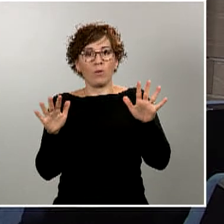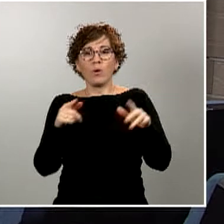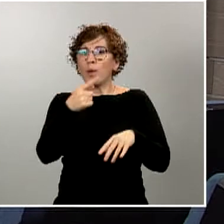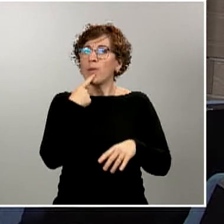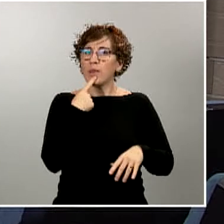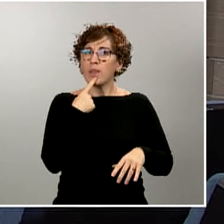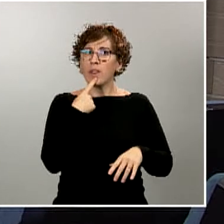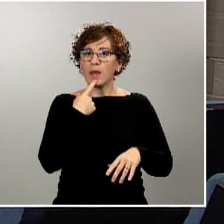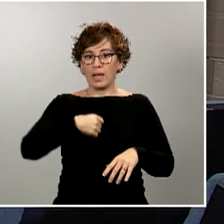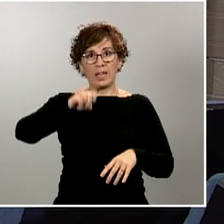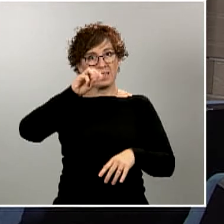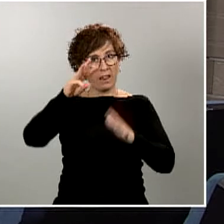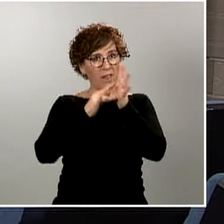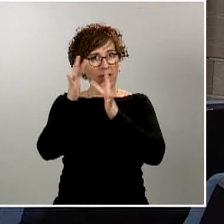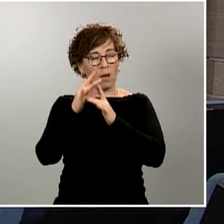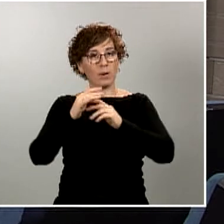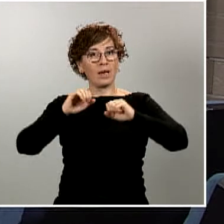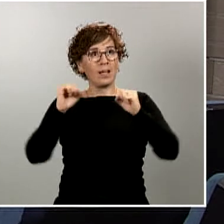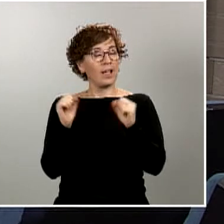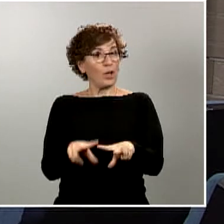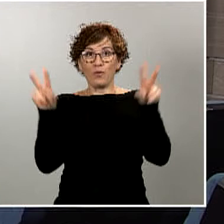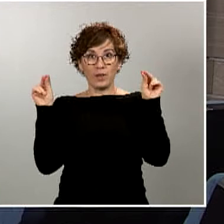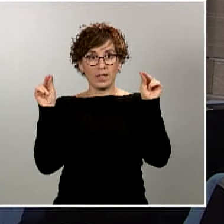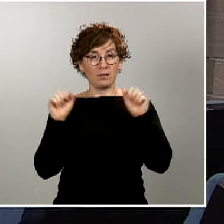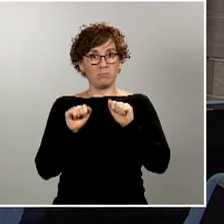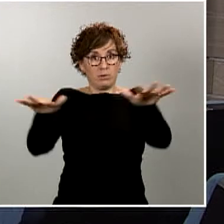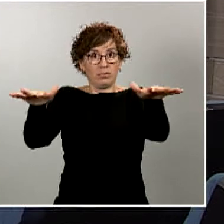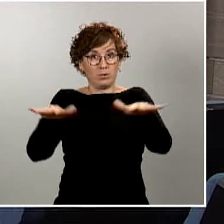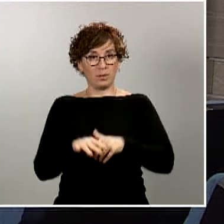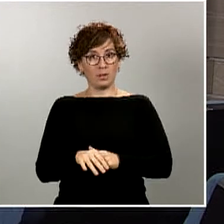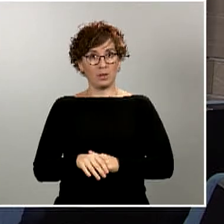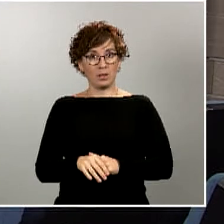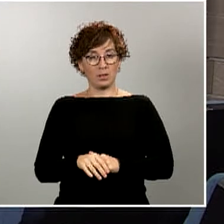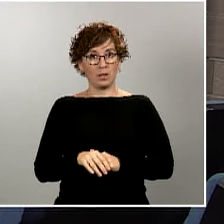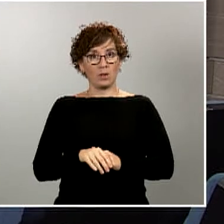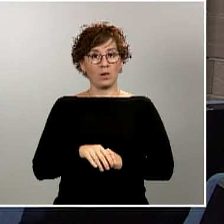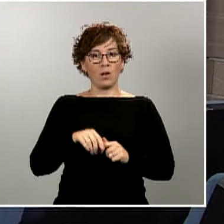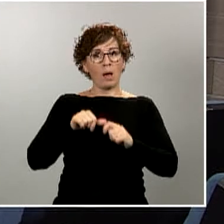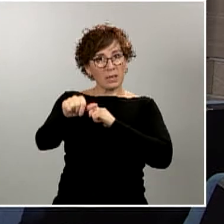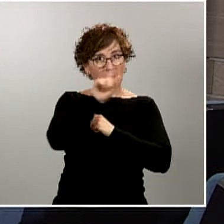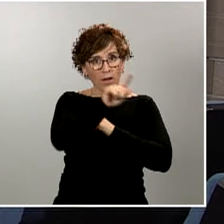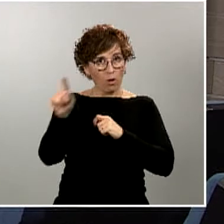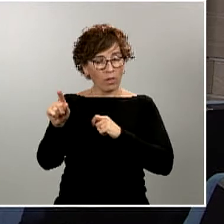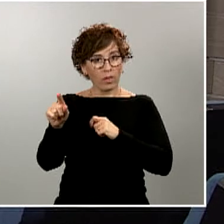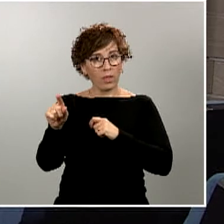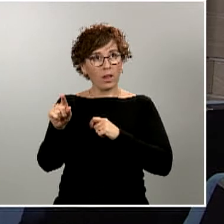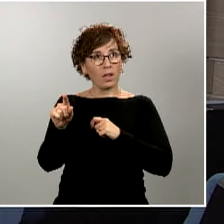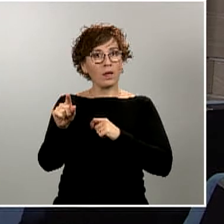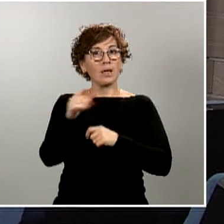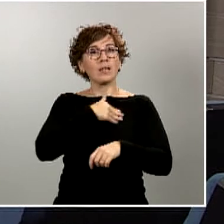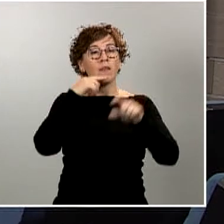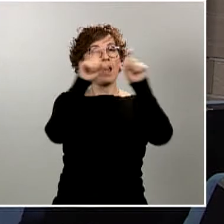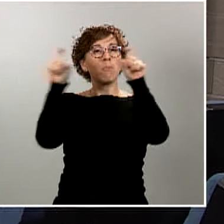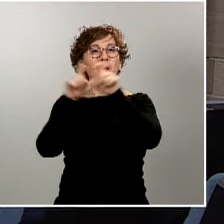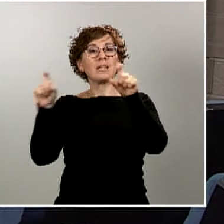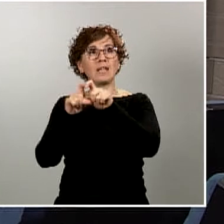de abril, no sé si es el día 11 cuando concluye el estado de alarma, a partir del 11, y pueden empezar las empresas no esenciales ya a partir de ese